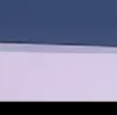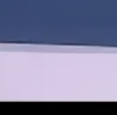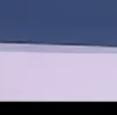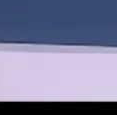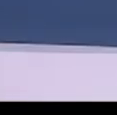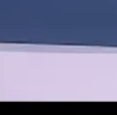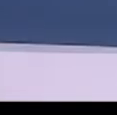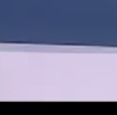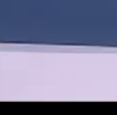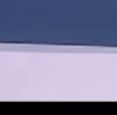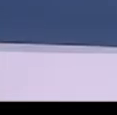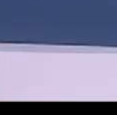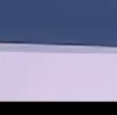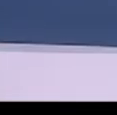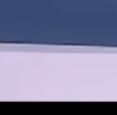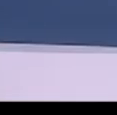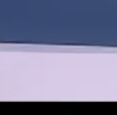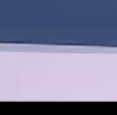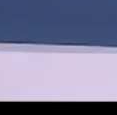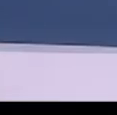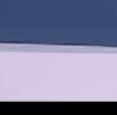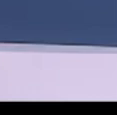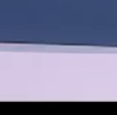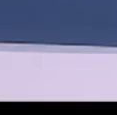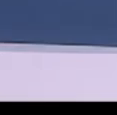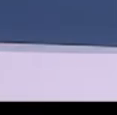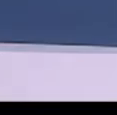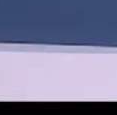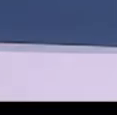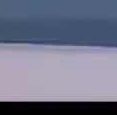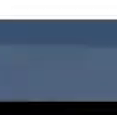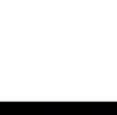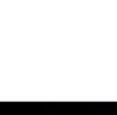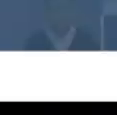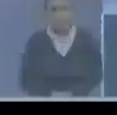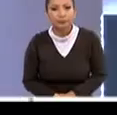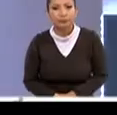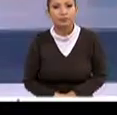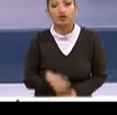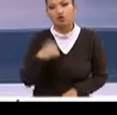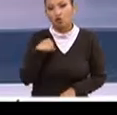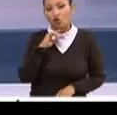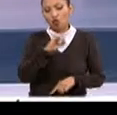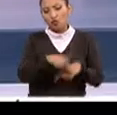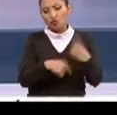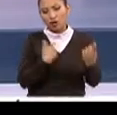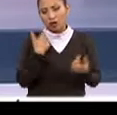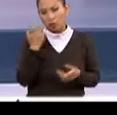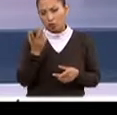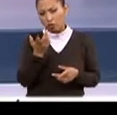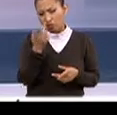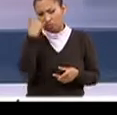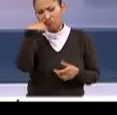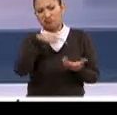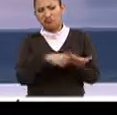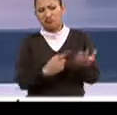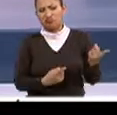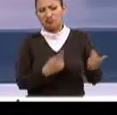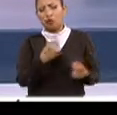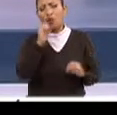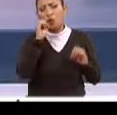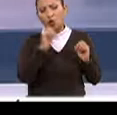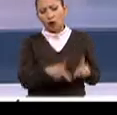el rodaje, hasta el estreno que será el día de mañana. Yo fui con una pregunta muy clara que era,